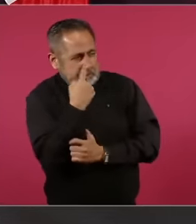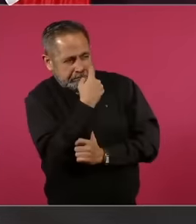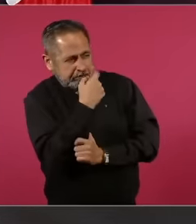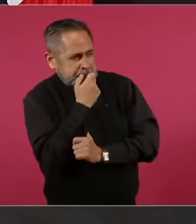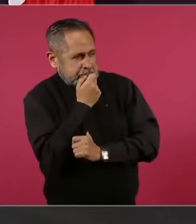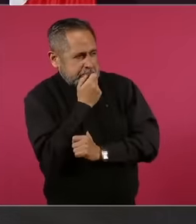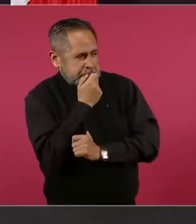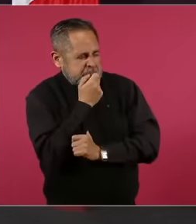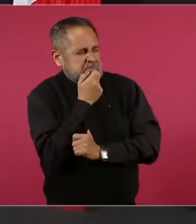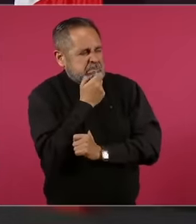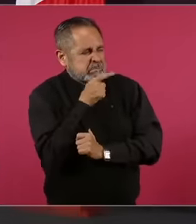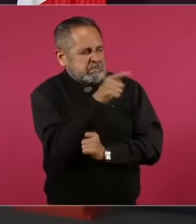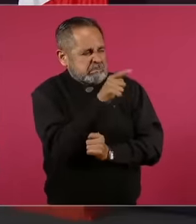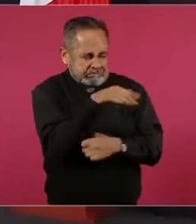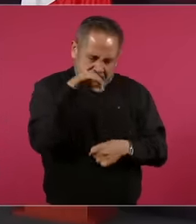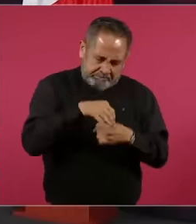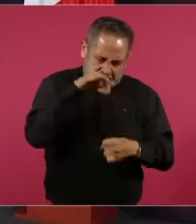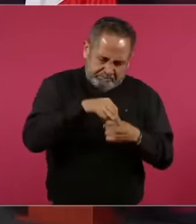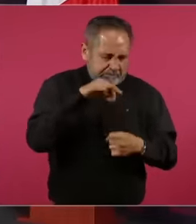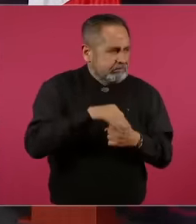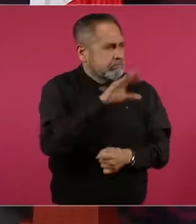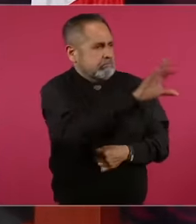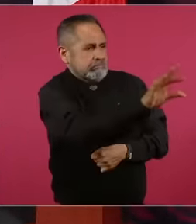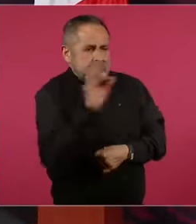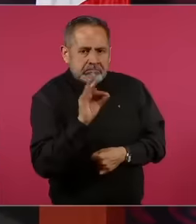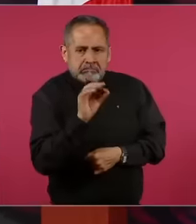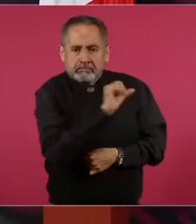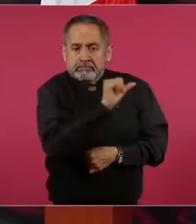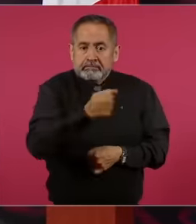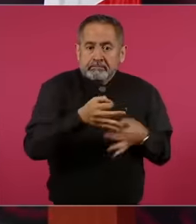a los magistrados y a los ministros.